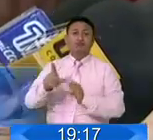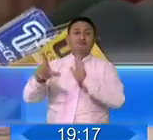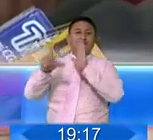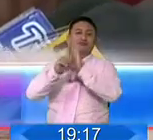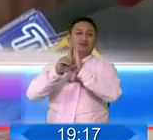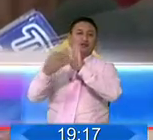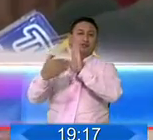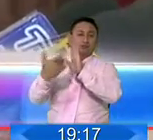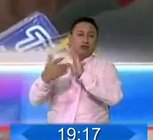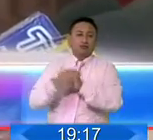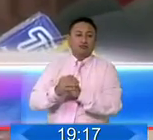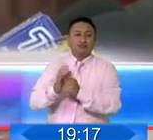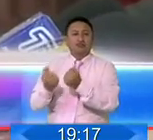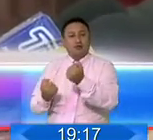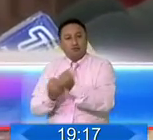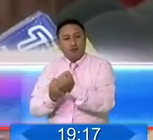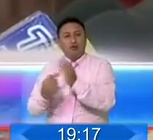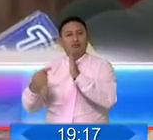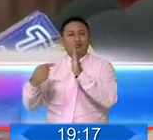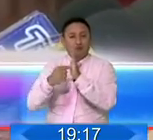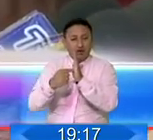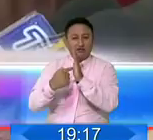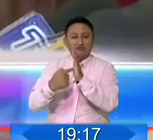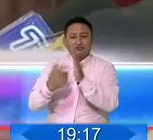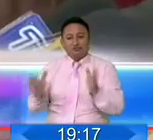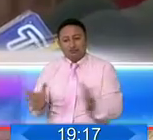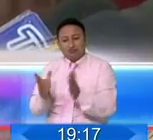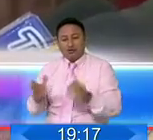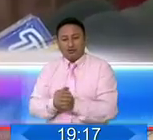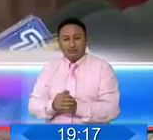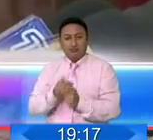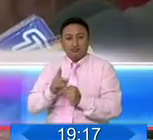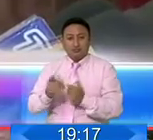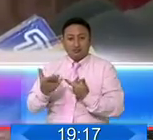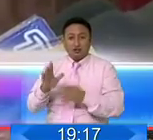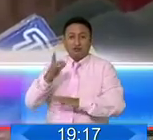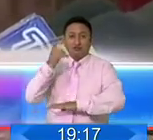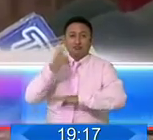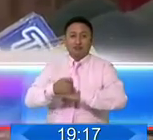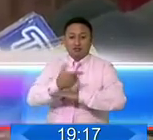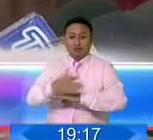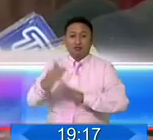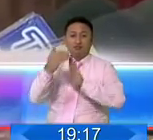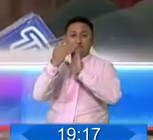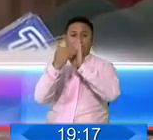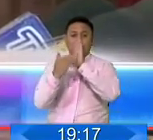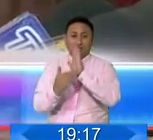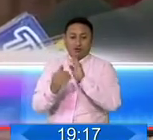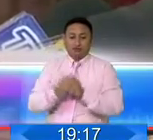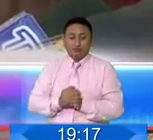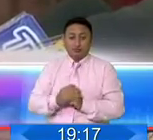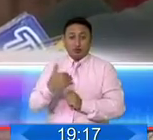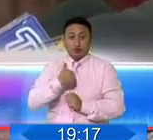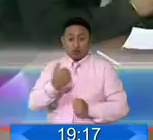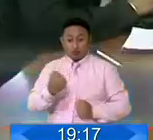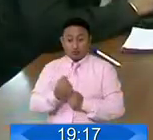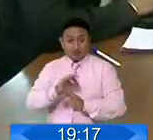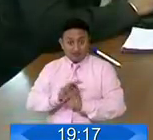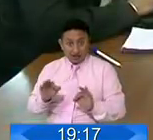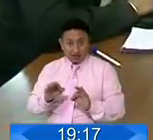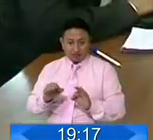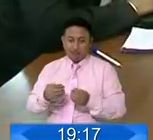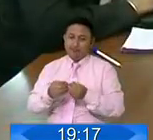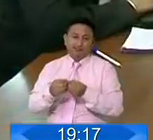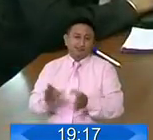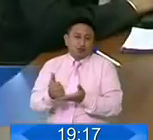los incentivos tributarios, los estímulos, pasan a ser declarativos y letra muerta si no les damos esa herramienta. Aunque